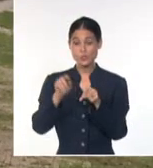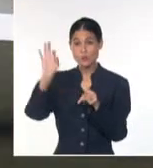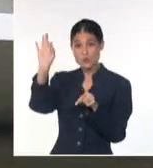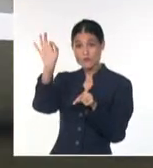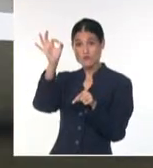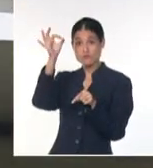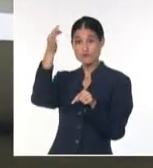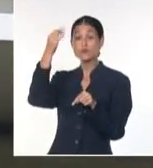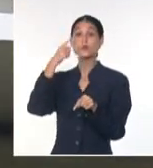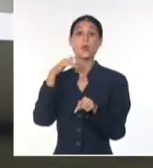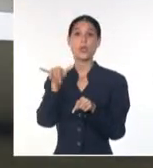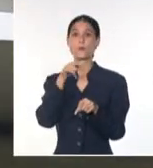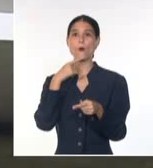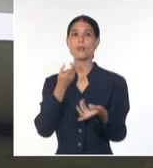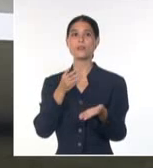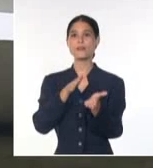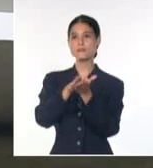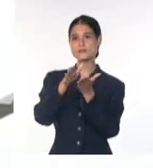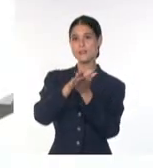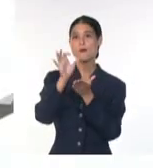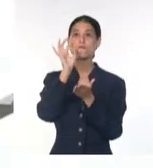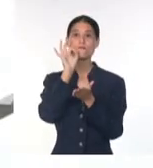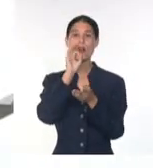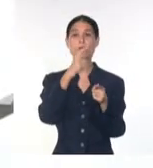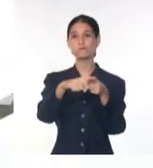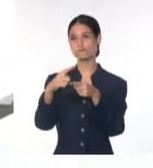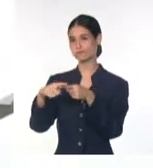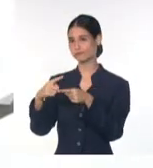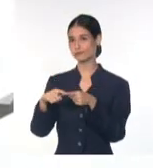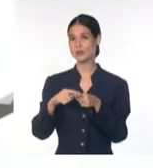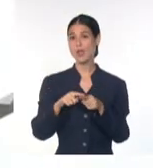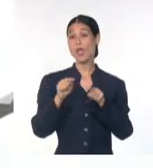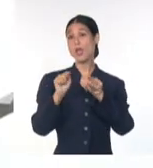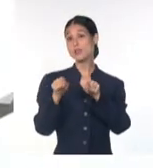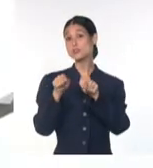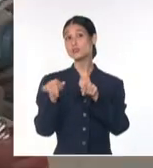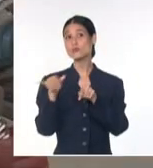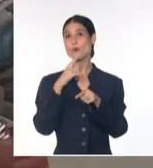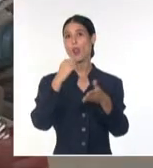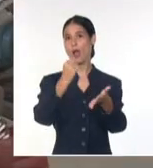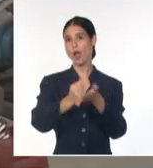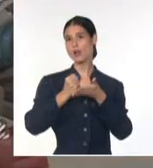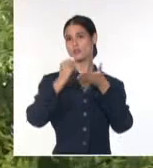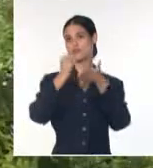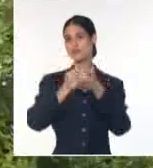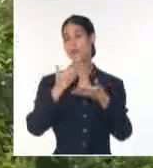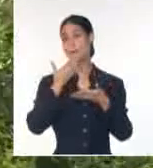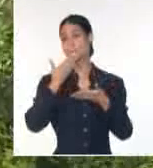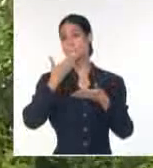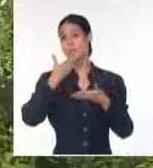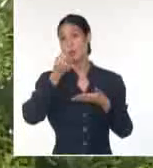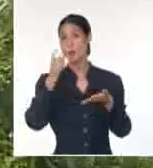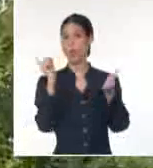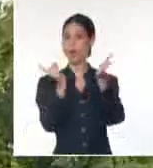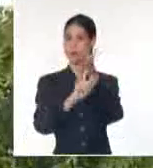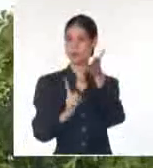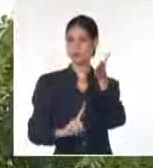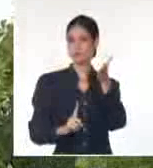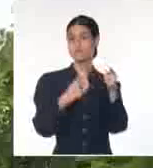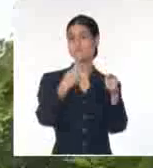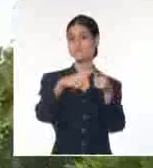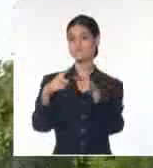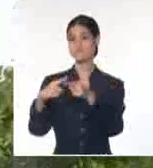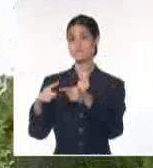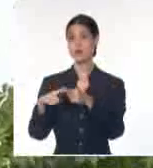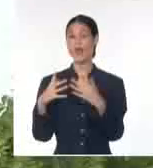y cultivos varios. De esta manera vamos a lograr sistemas híbridos de generación fotovoltaica interconectados con la